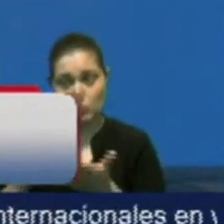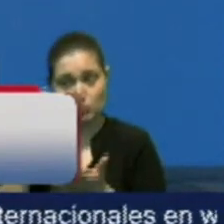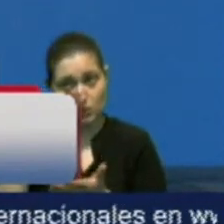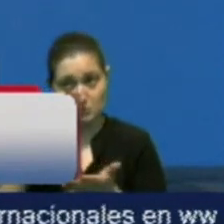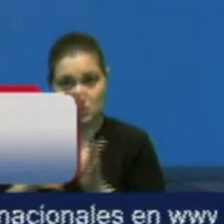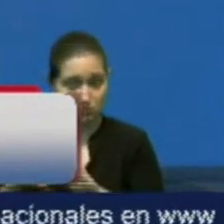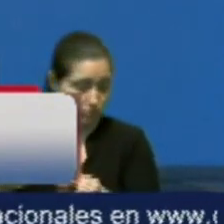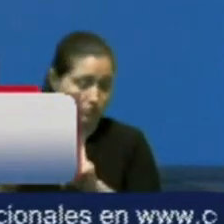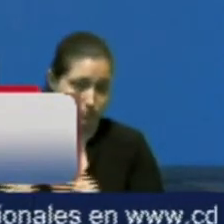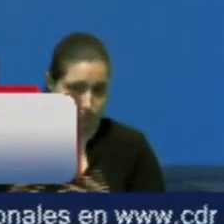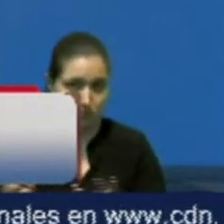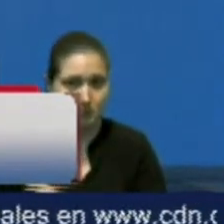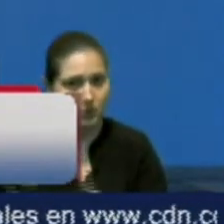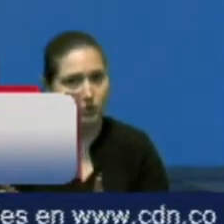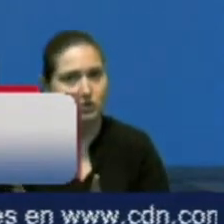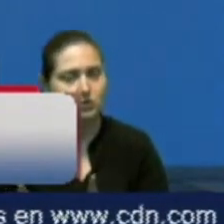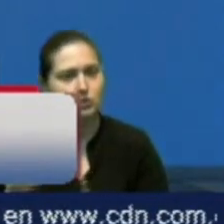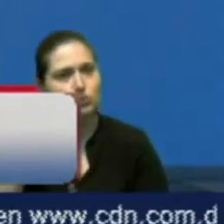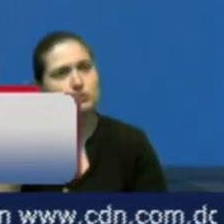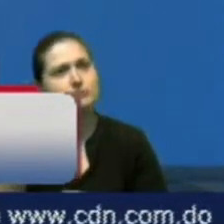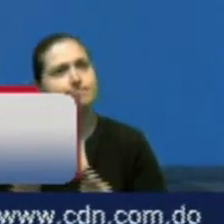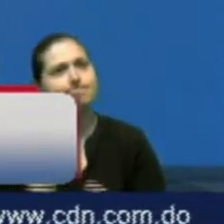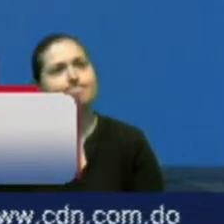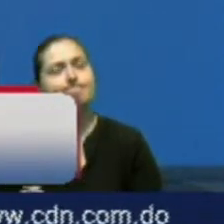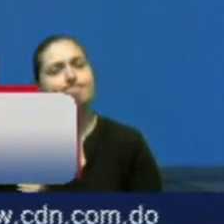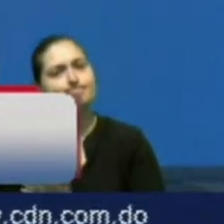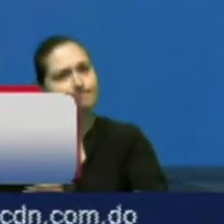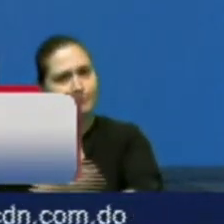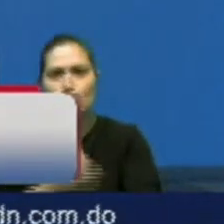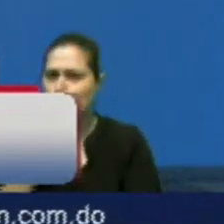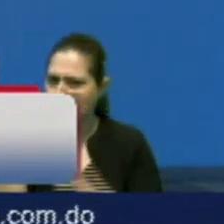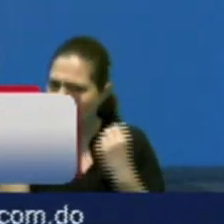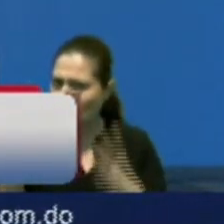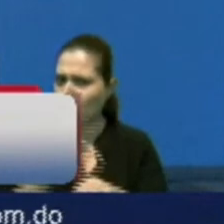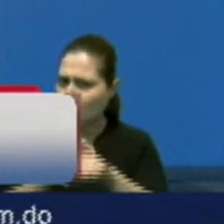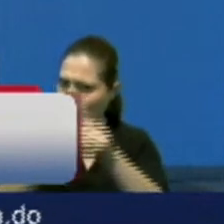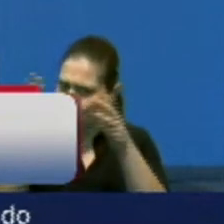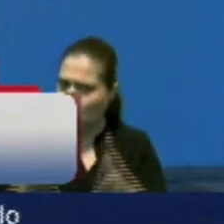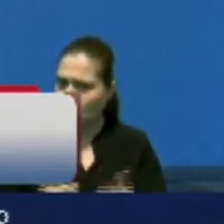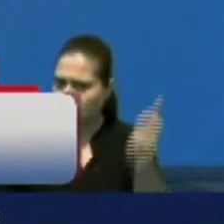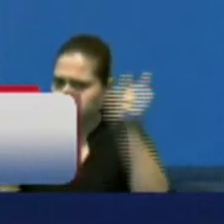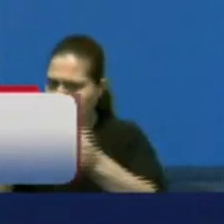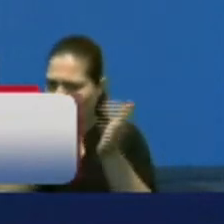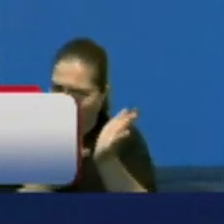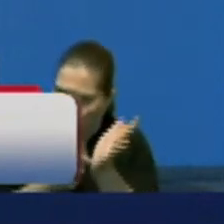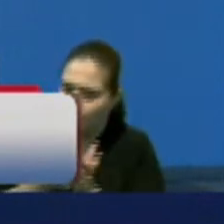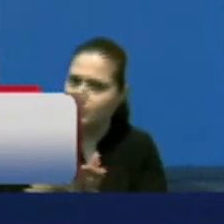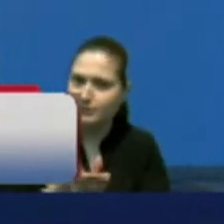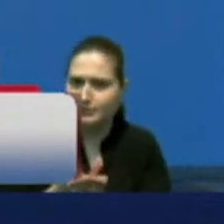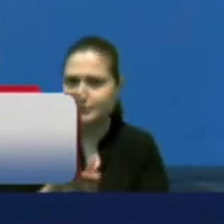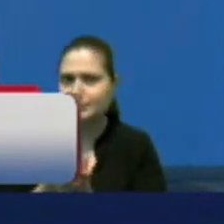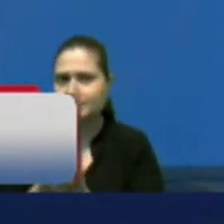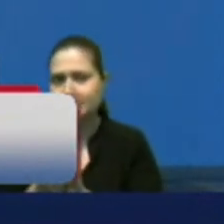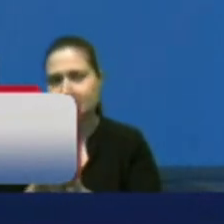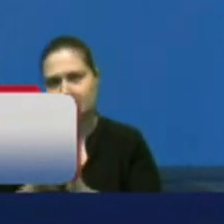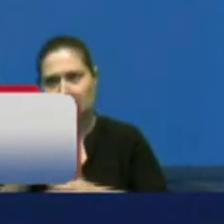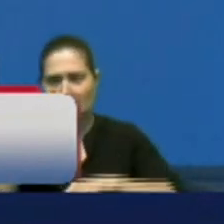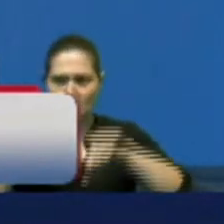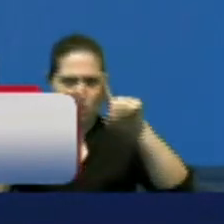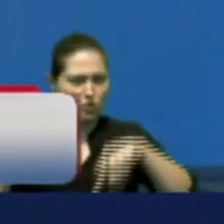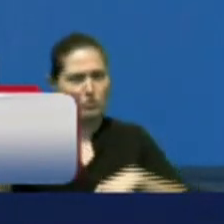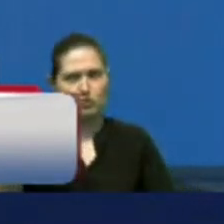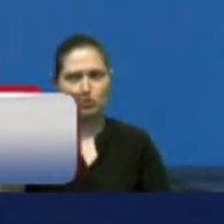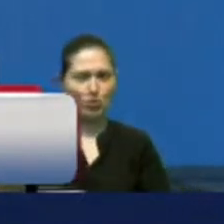ya se va a hacer de la mejor manera, y aquí hay muchos funcionarios honestos, apenas hay dos o tres que tienen, creo que dos casos que